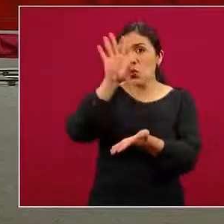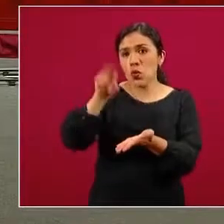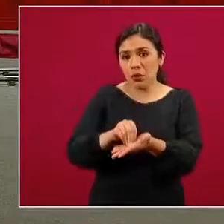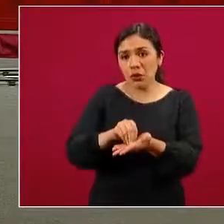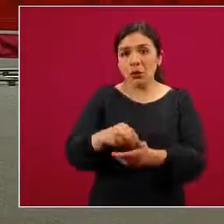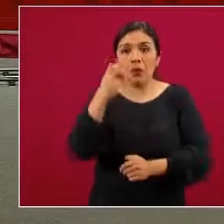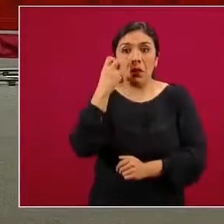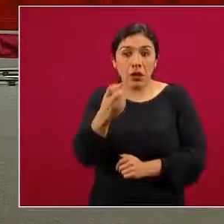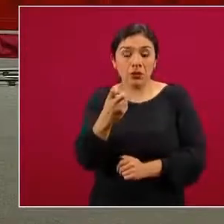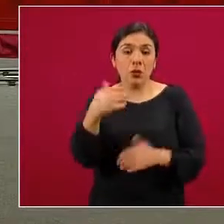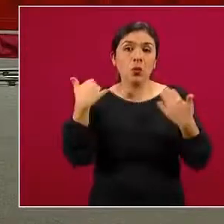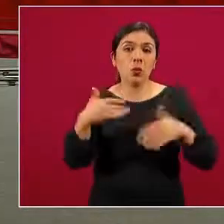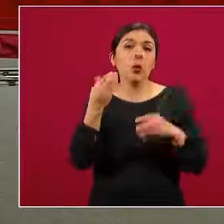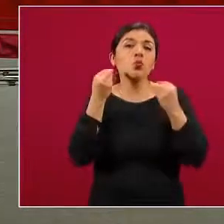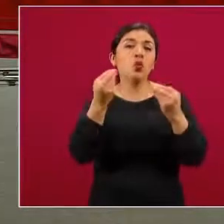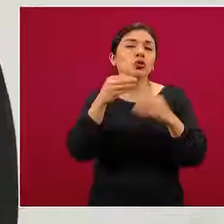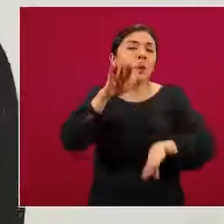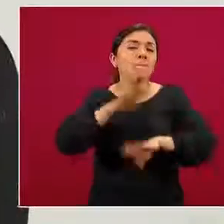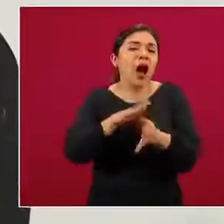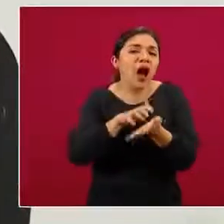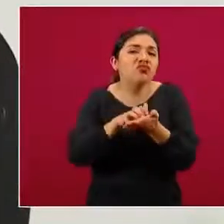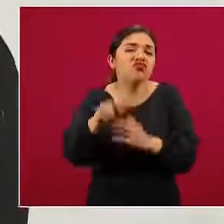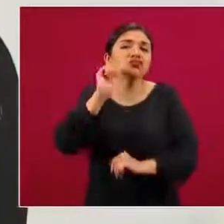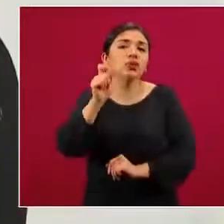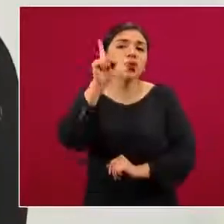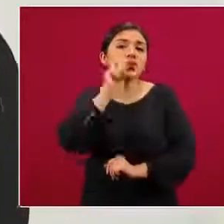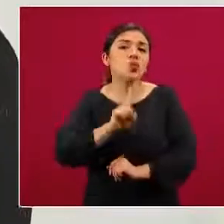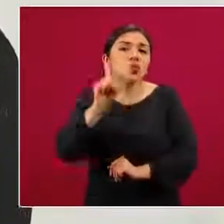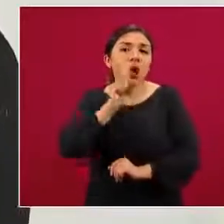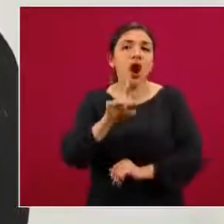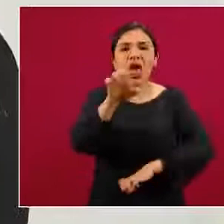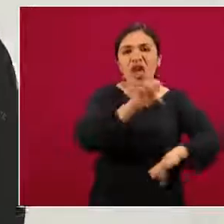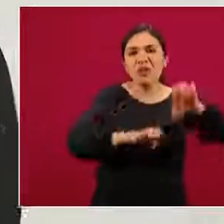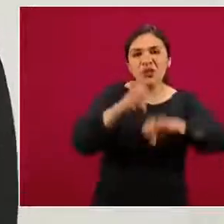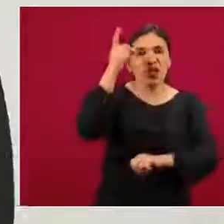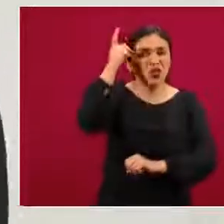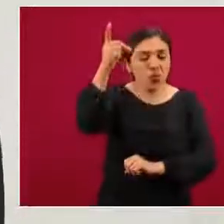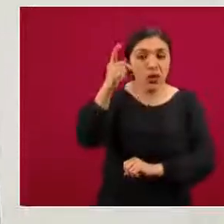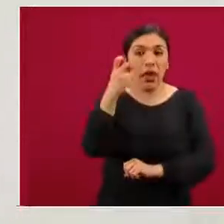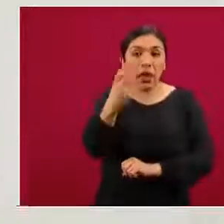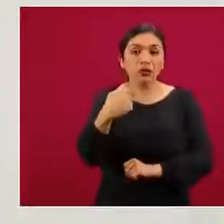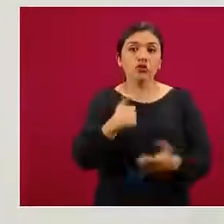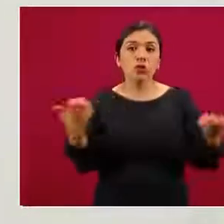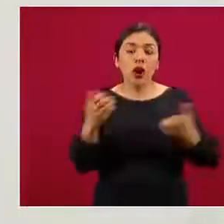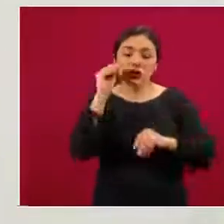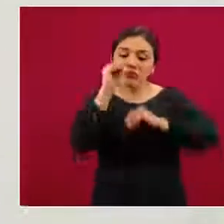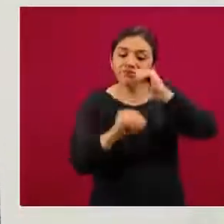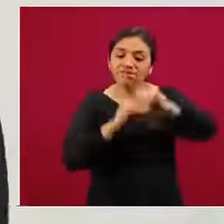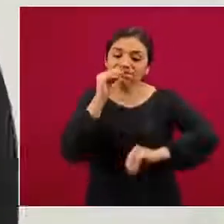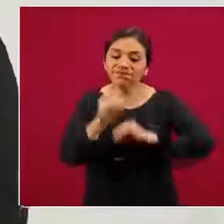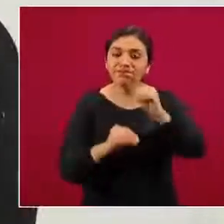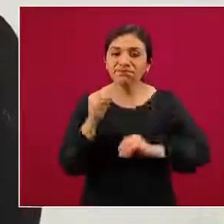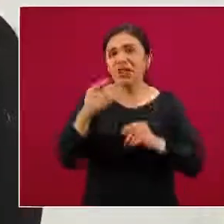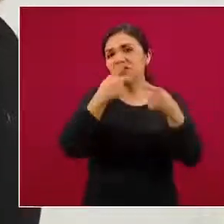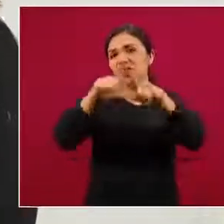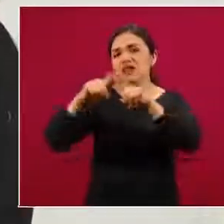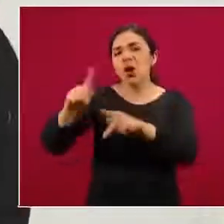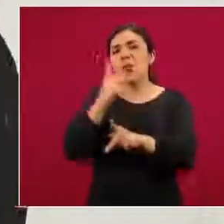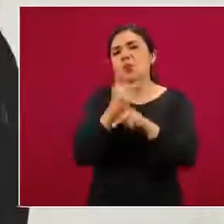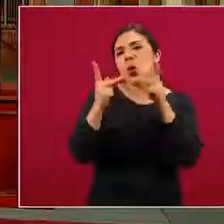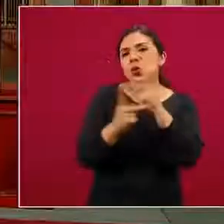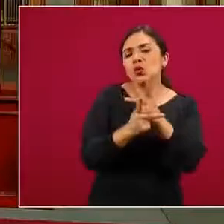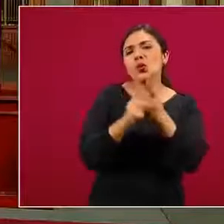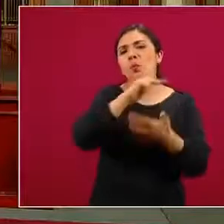de ella, pues un gran porcentaje son mujeres, sobre todo mujeres microempresarias. Entonces, para ello estamos diseñando diferentes productos